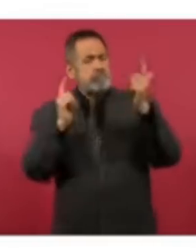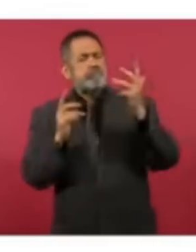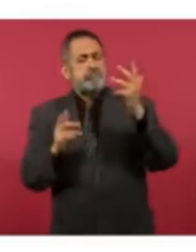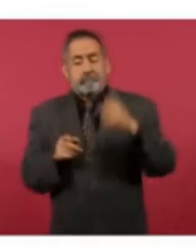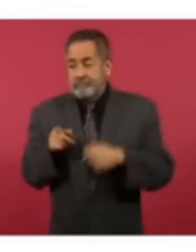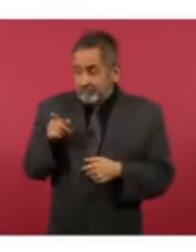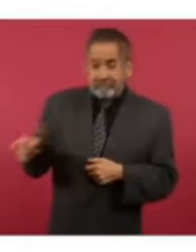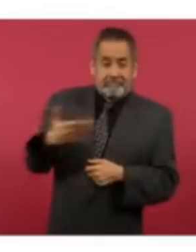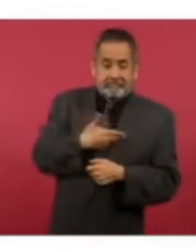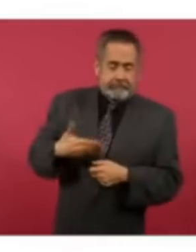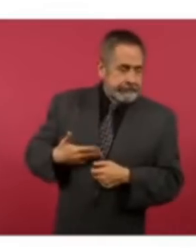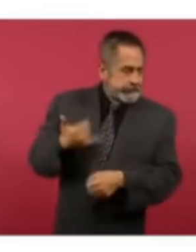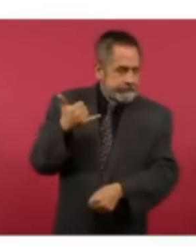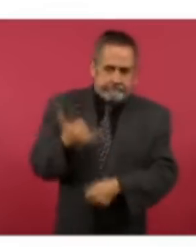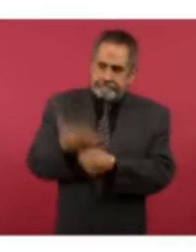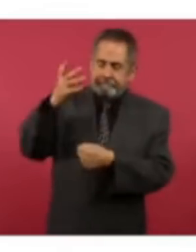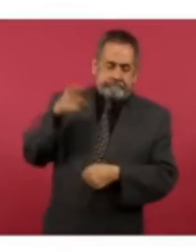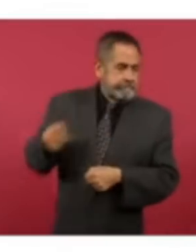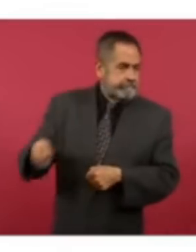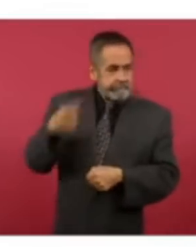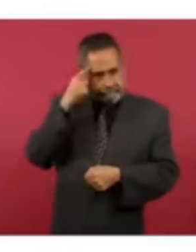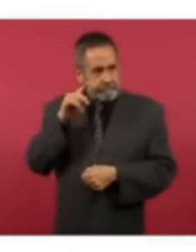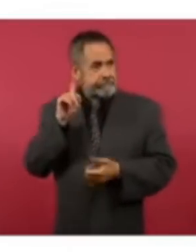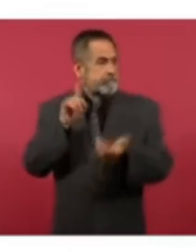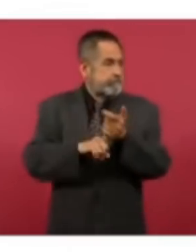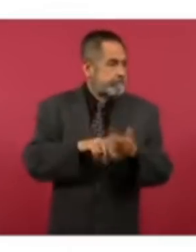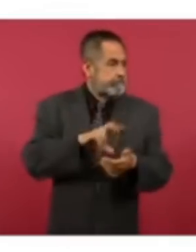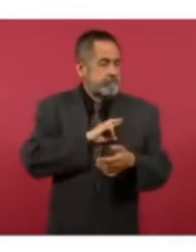El presidente es un estorbo para la iniciativa privada.